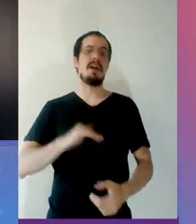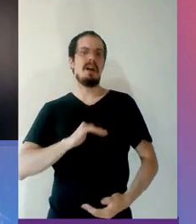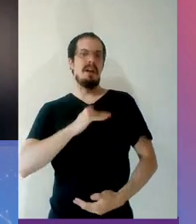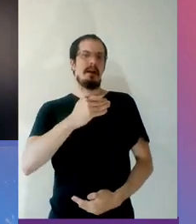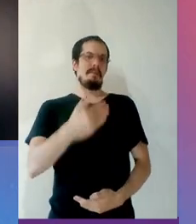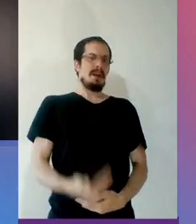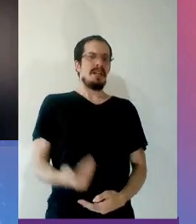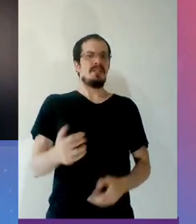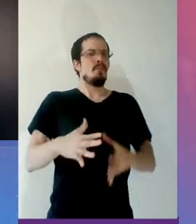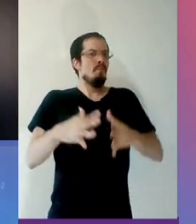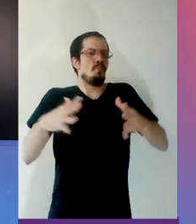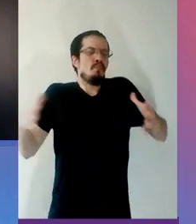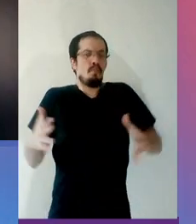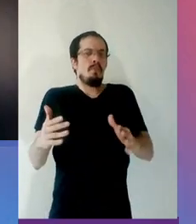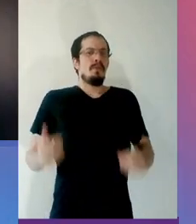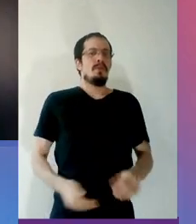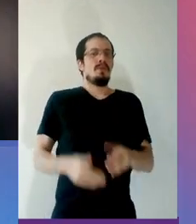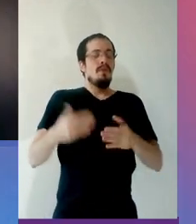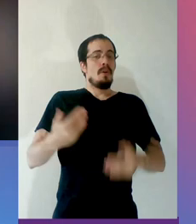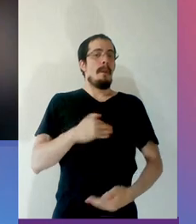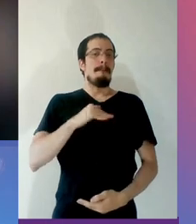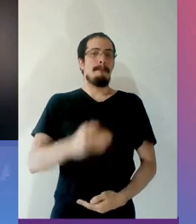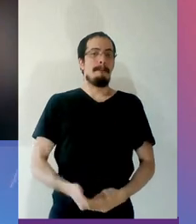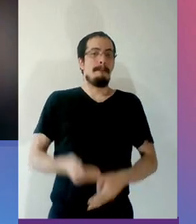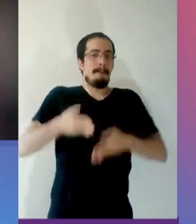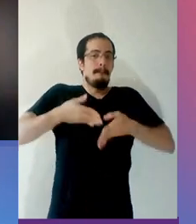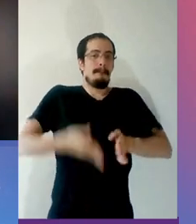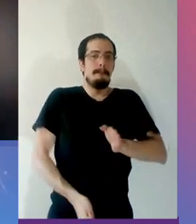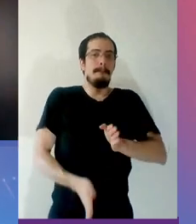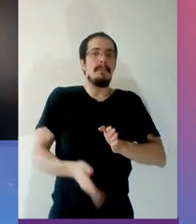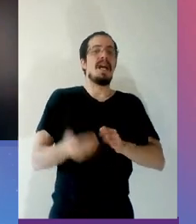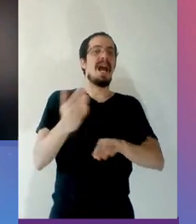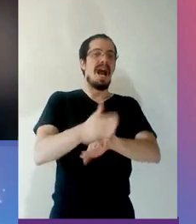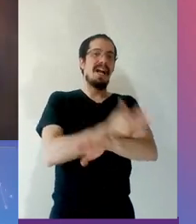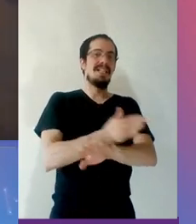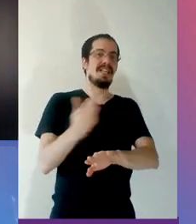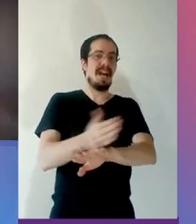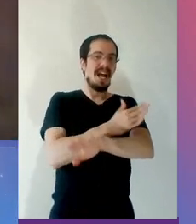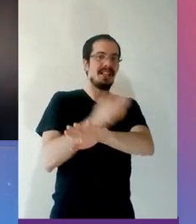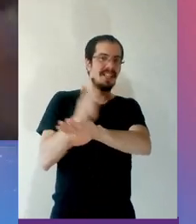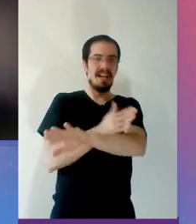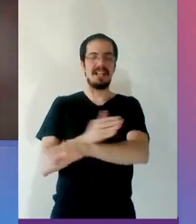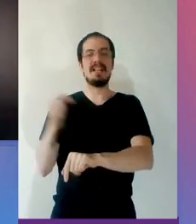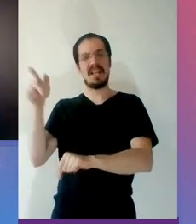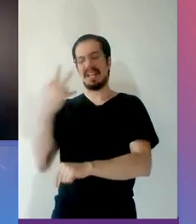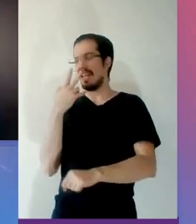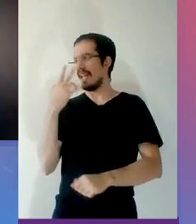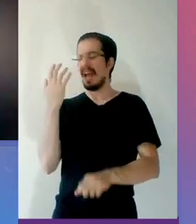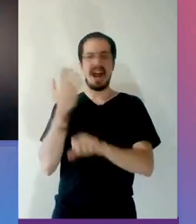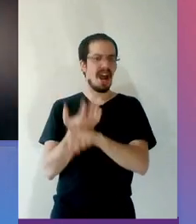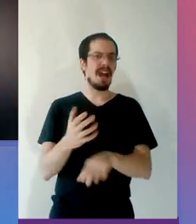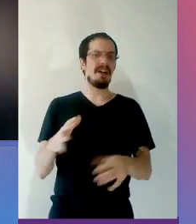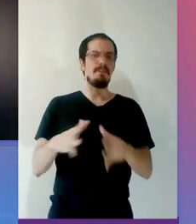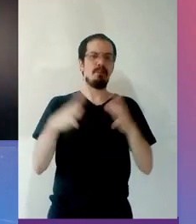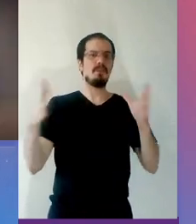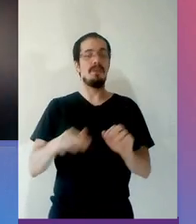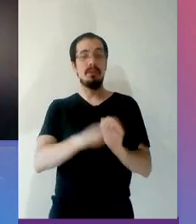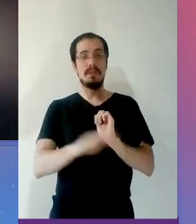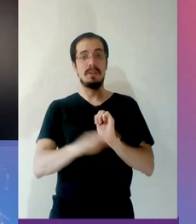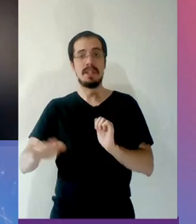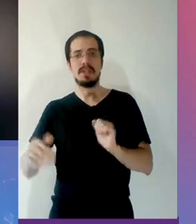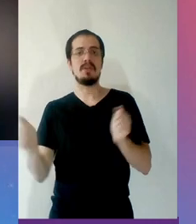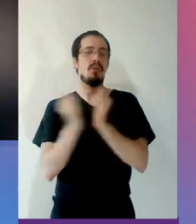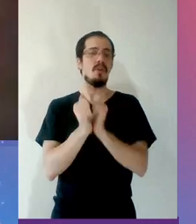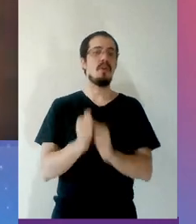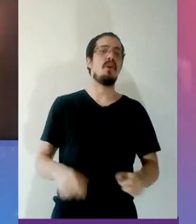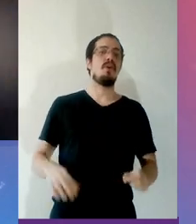producto de enfermedad grave de las madres. Y entonces son niños que igual tenían y tienen características especiales. O sea, tuvieron